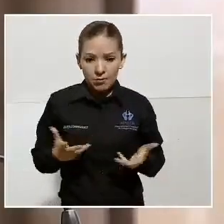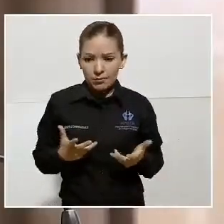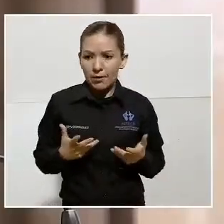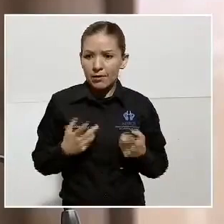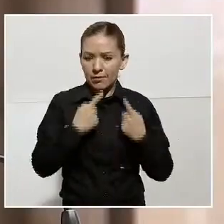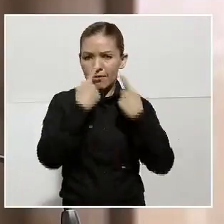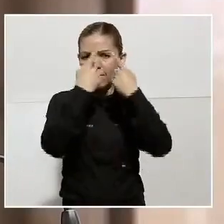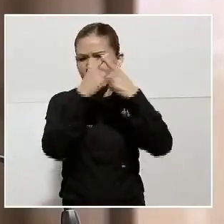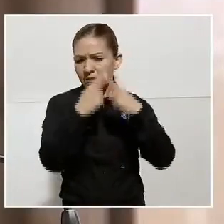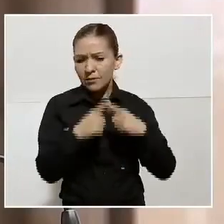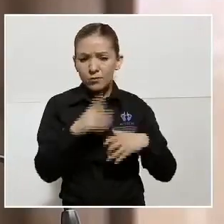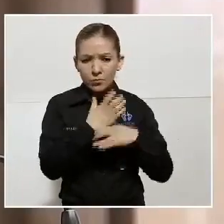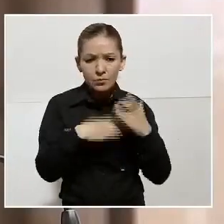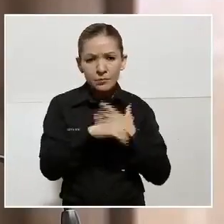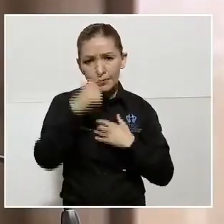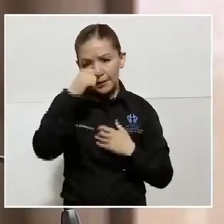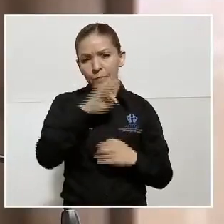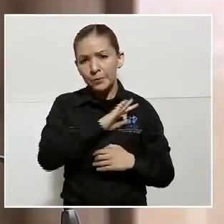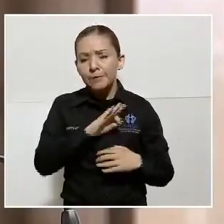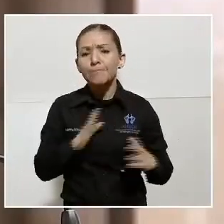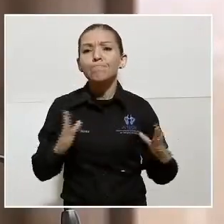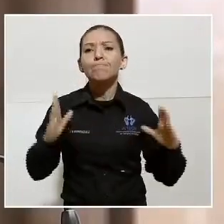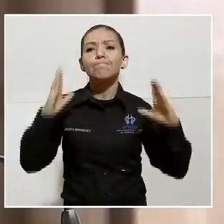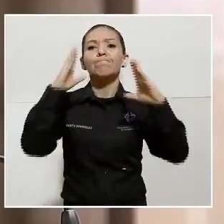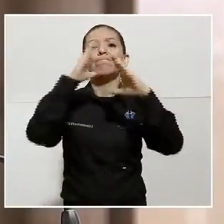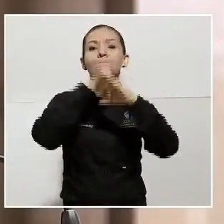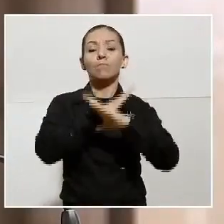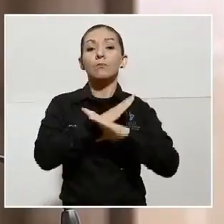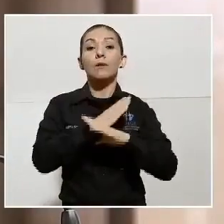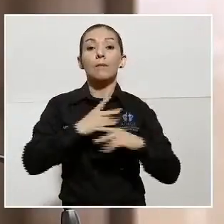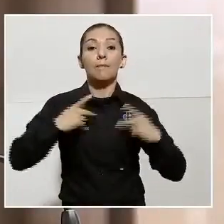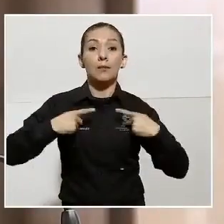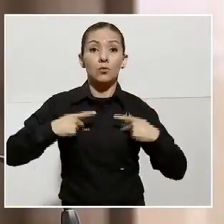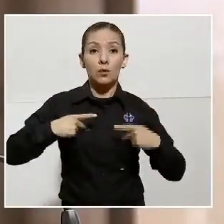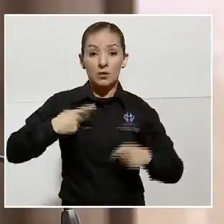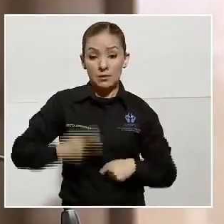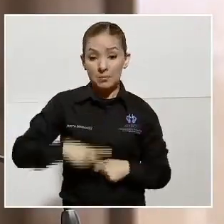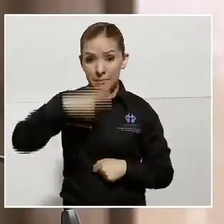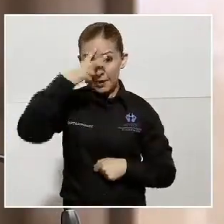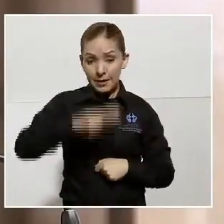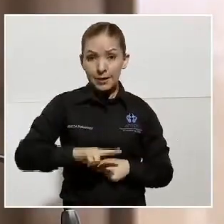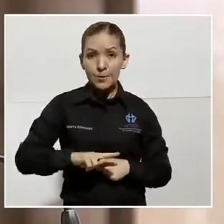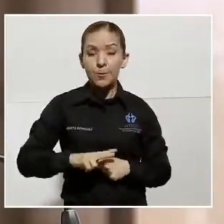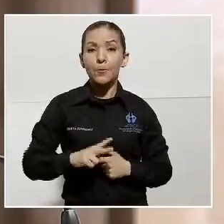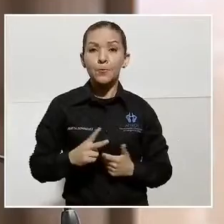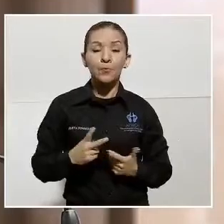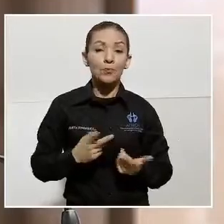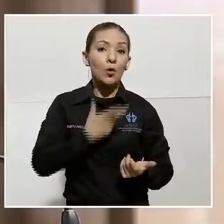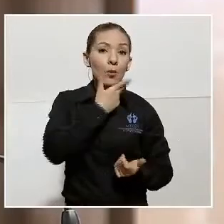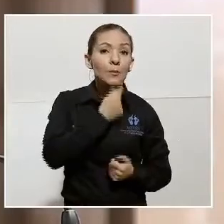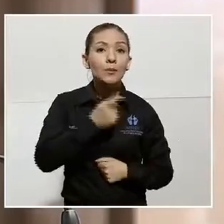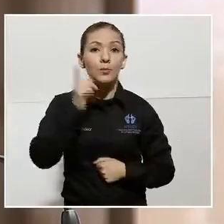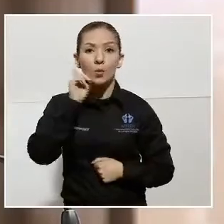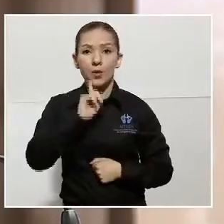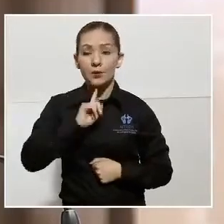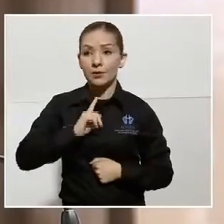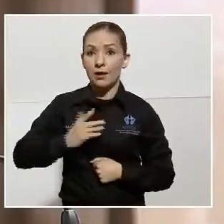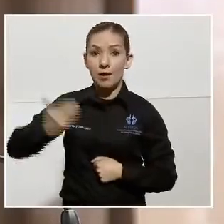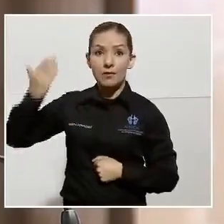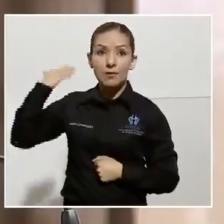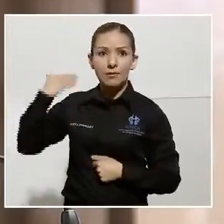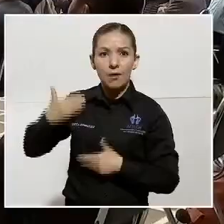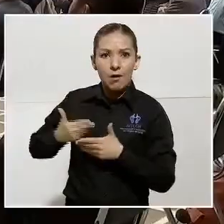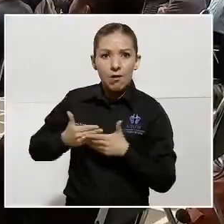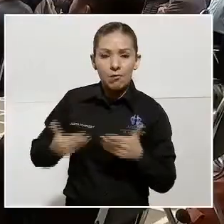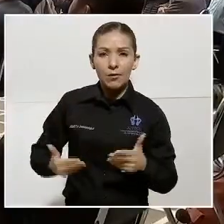que permitan la reconciliación entre las mexicanas y los mexicanos con su pasado reciente.